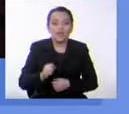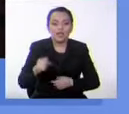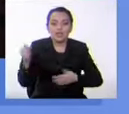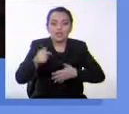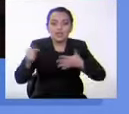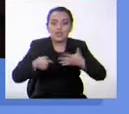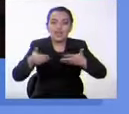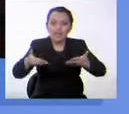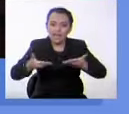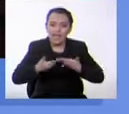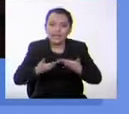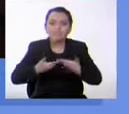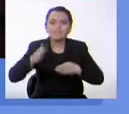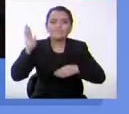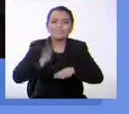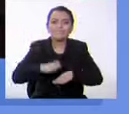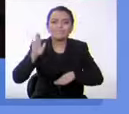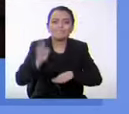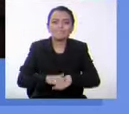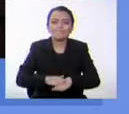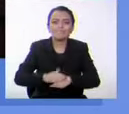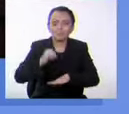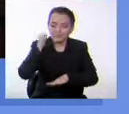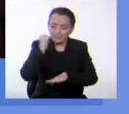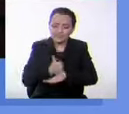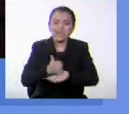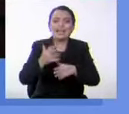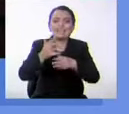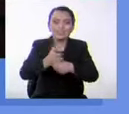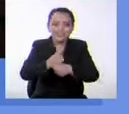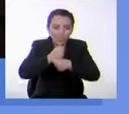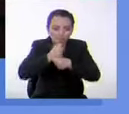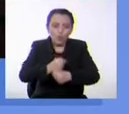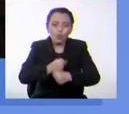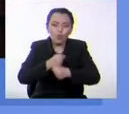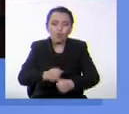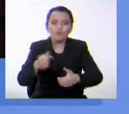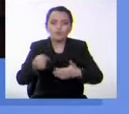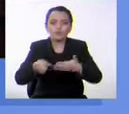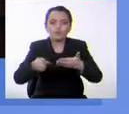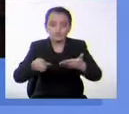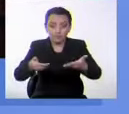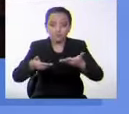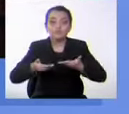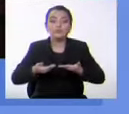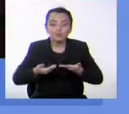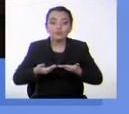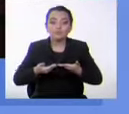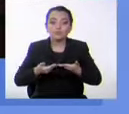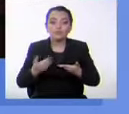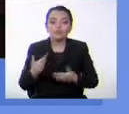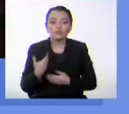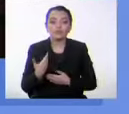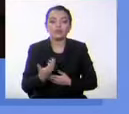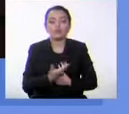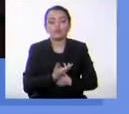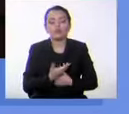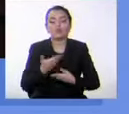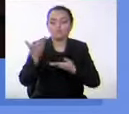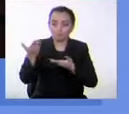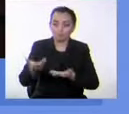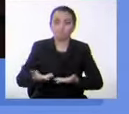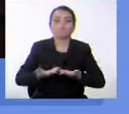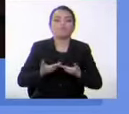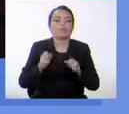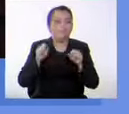que nos debe garantizar nuestros derechos a plenitud y nuestras libertades, y también nos otorga la posibilidad